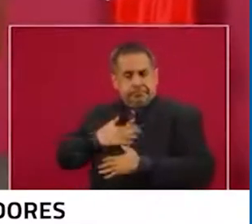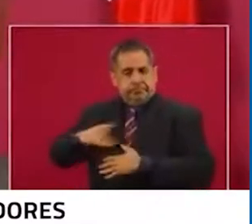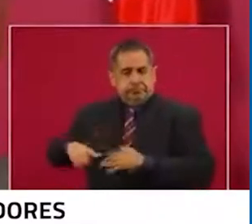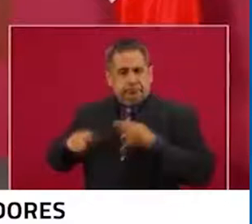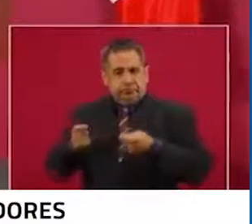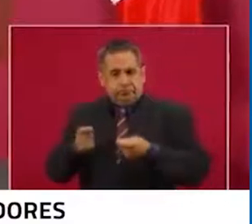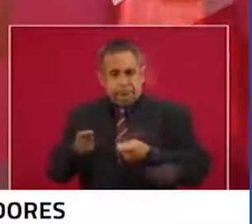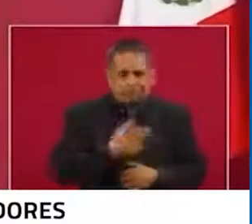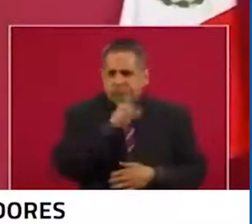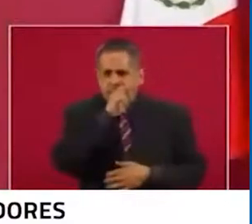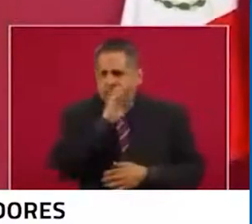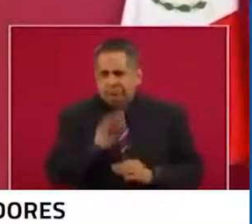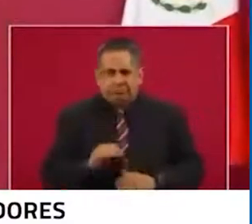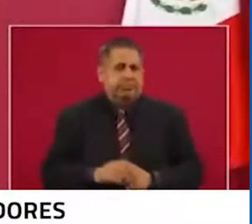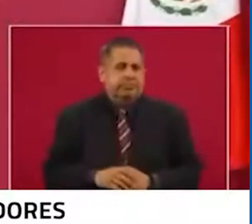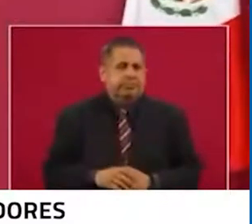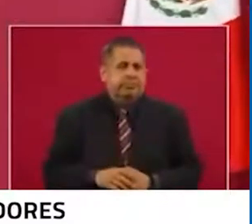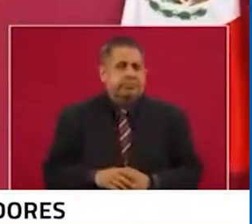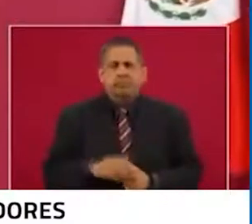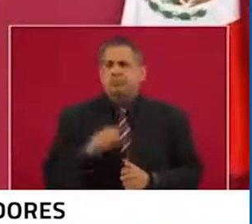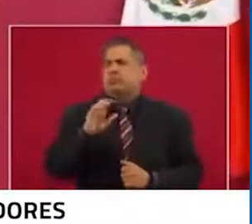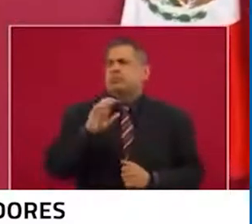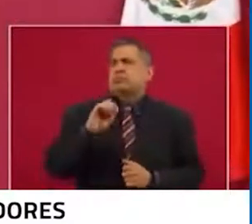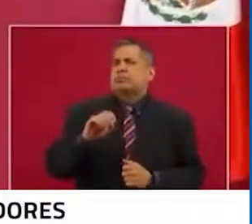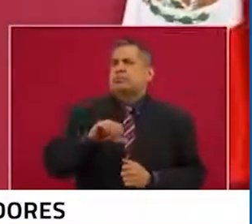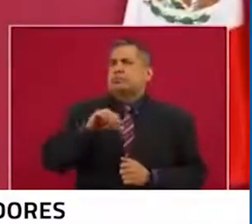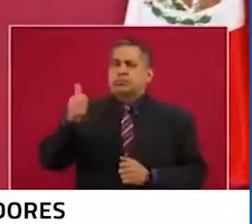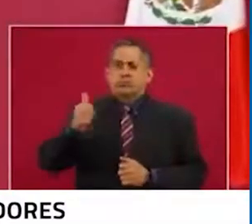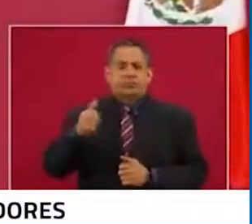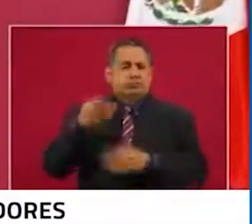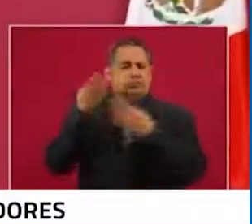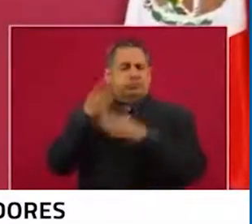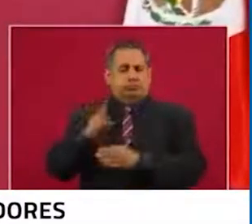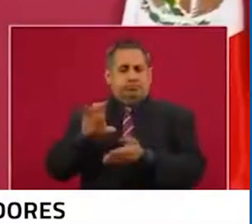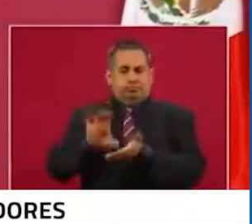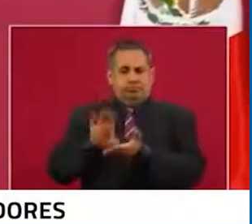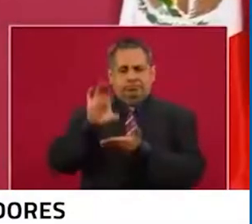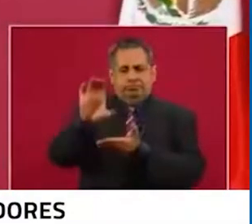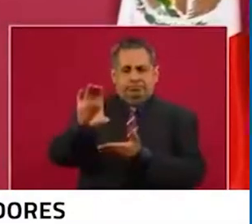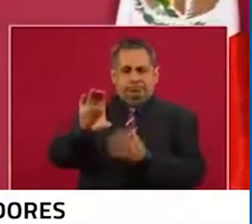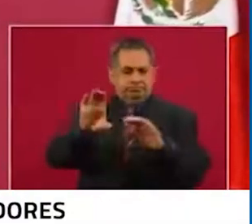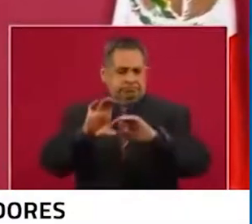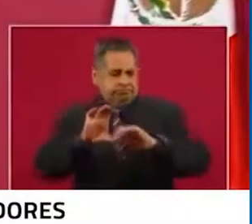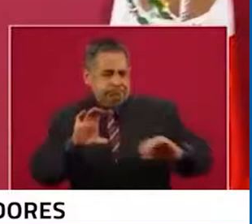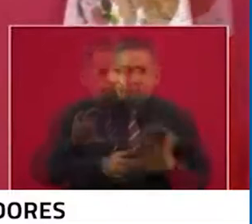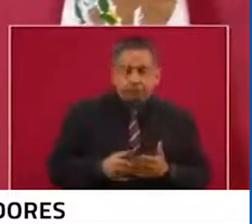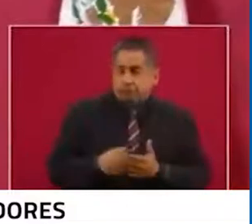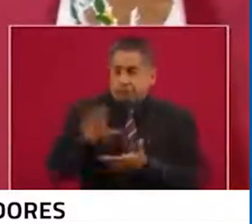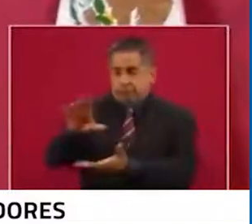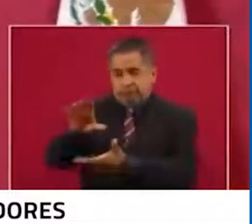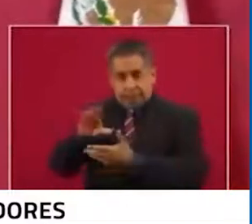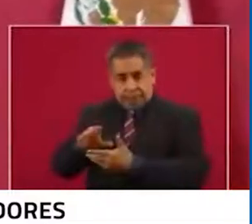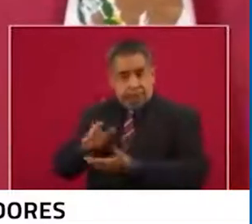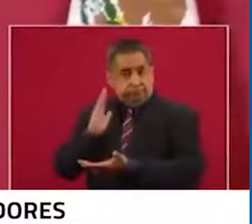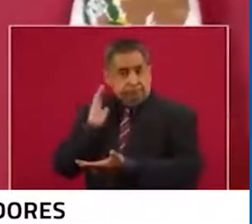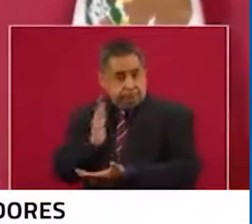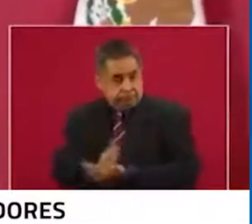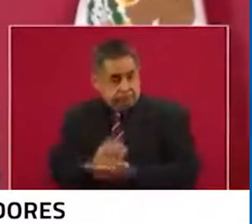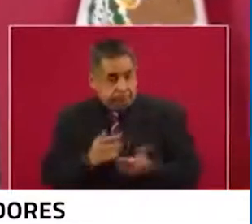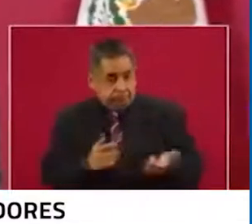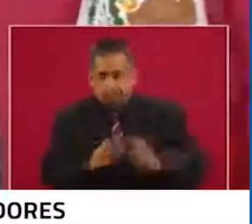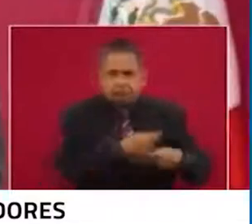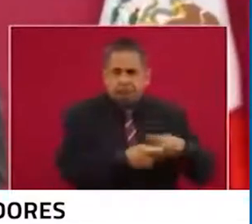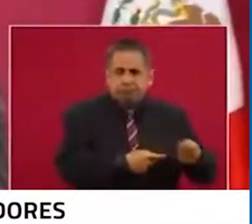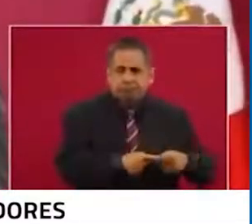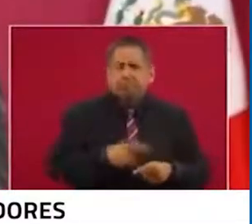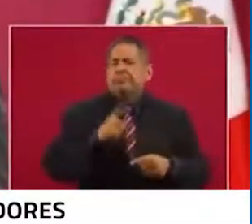van a seguir recibiendo. Los fondos o fideicomisos que tienen que ver con investigadores, lo que